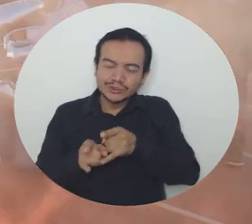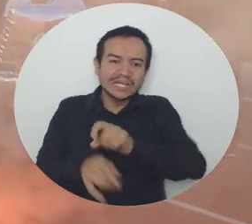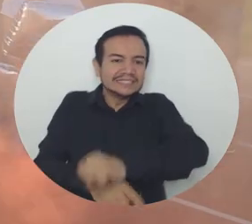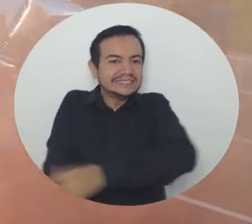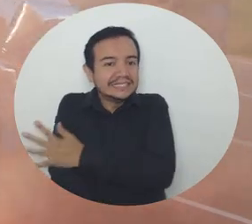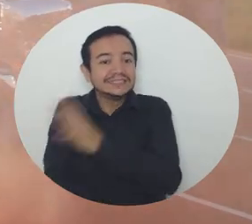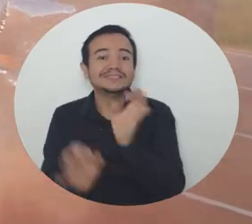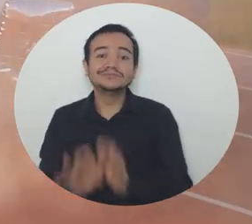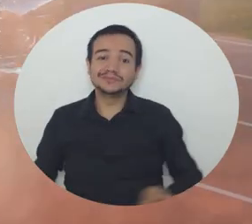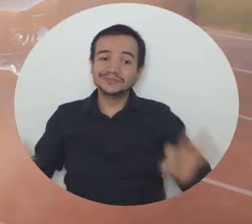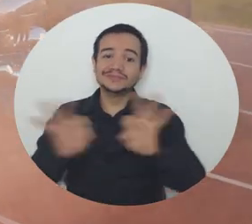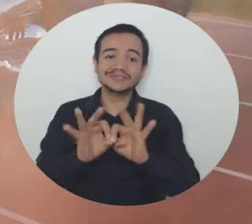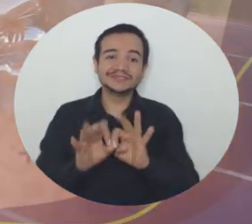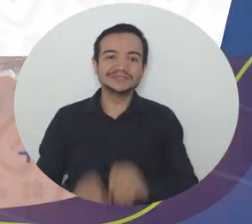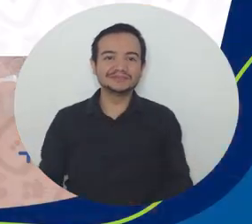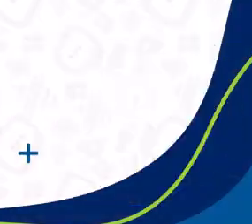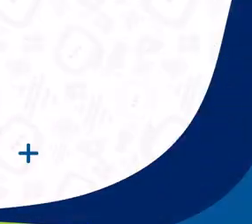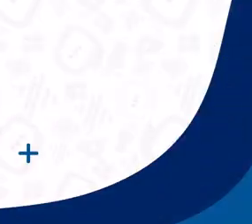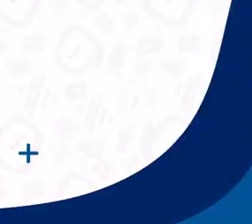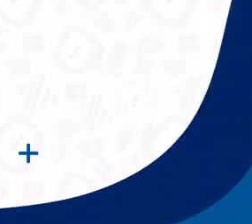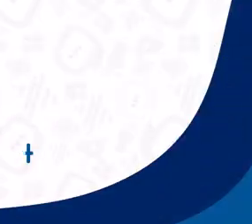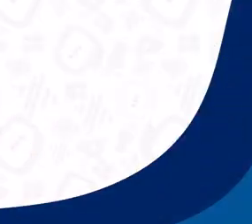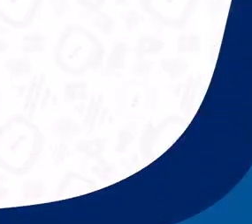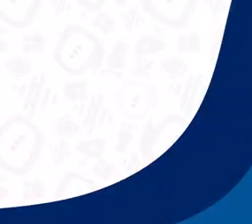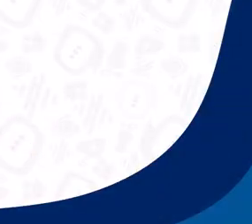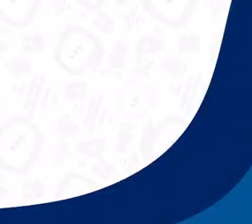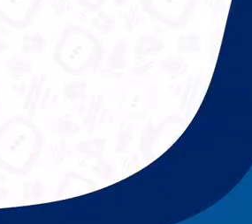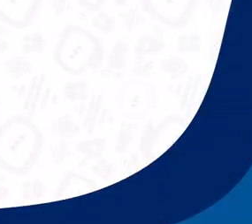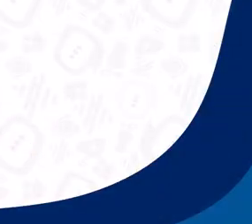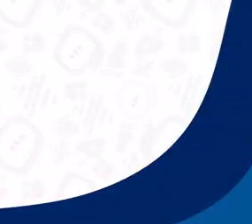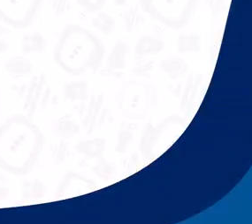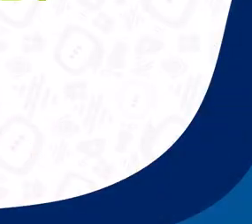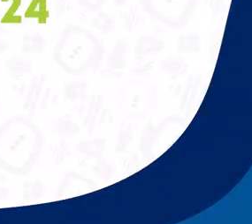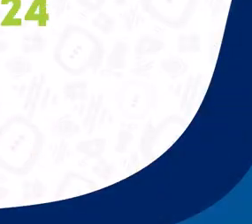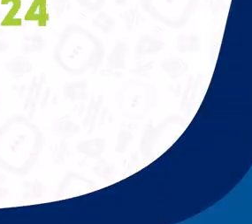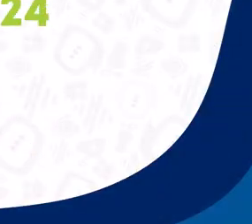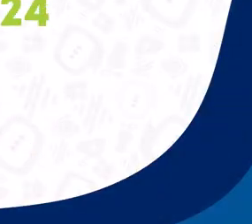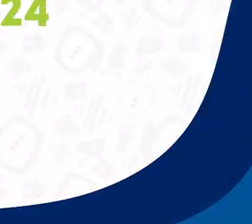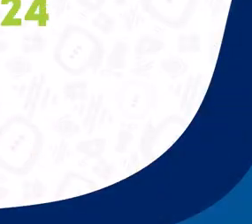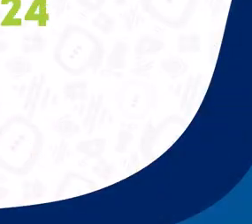emociones y sentimientos. Aún más incluyente e innovadora.